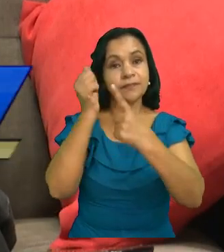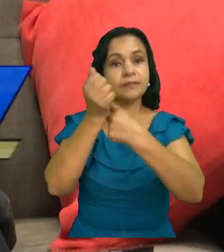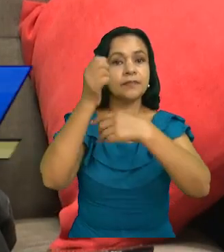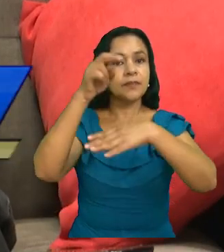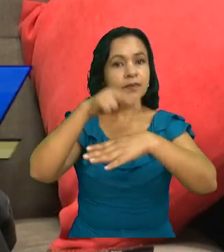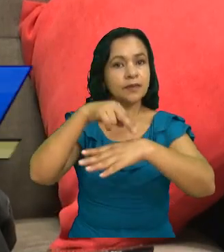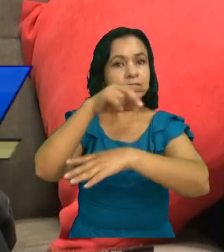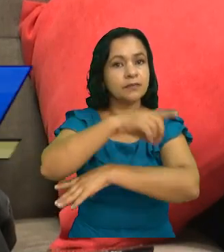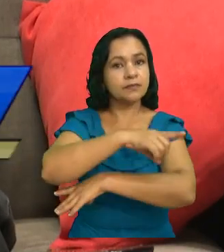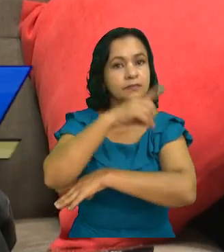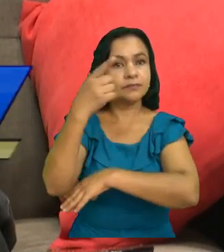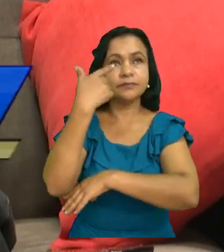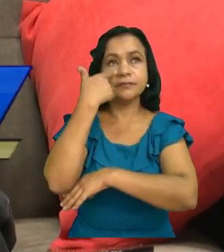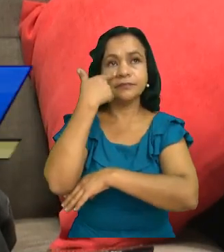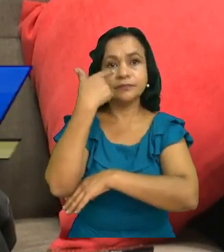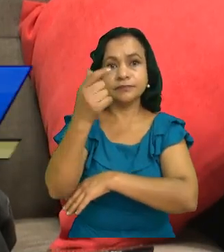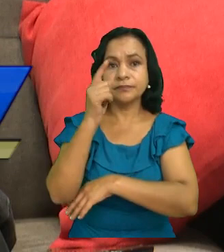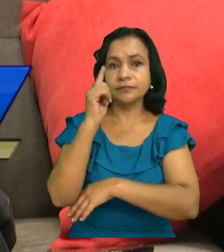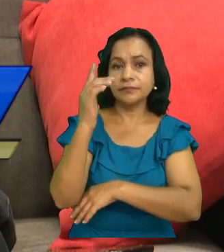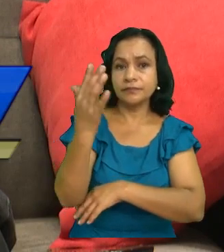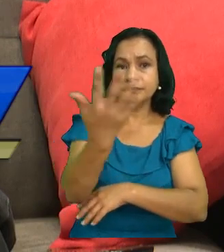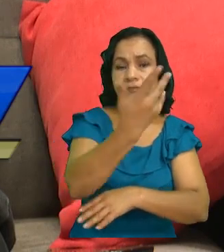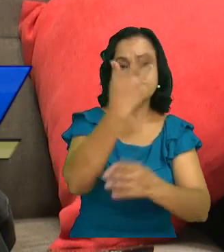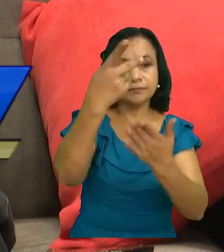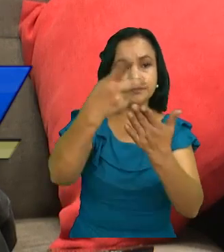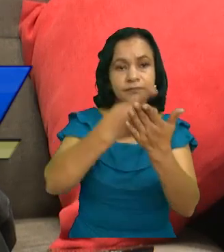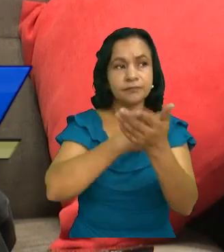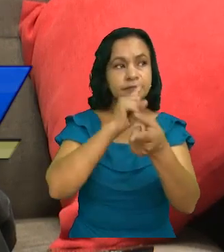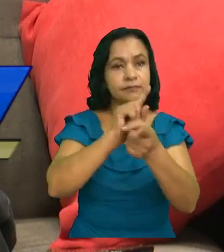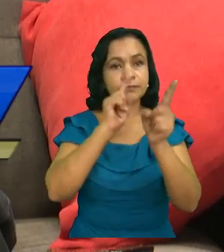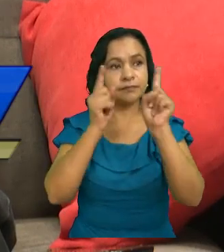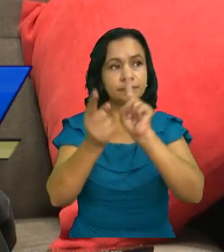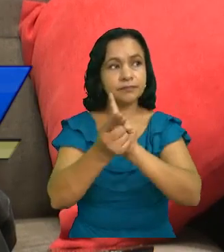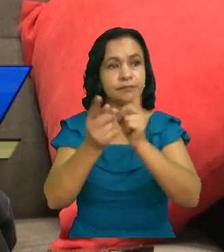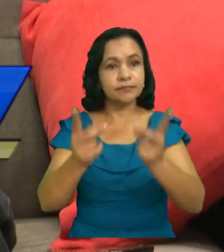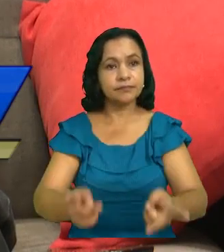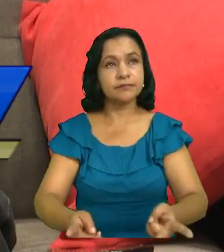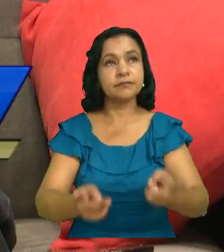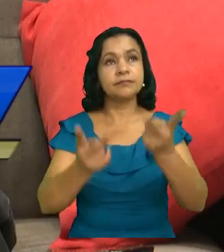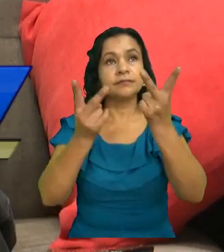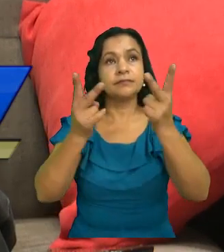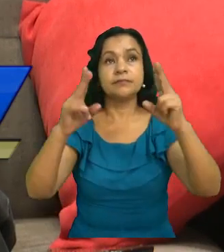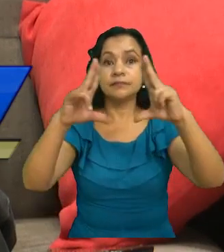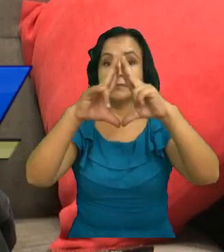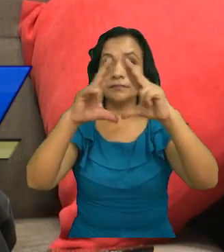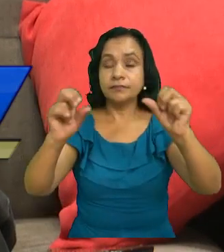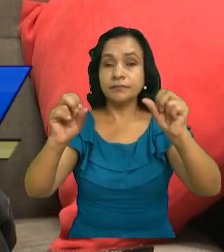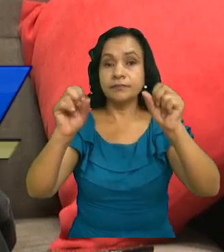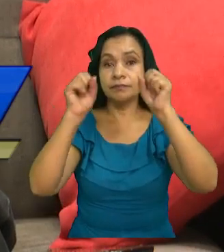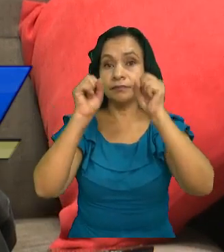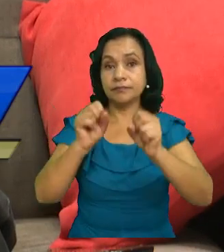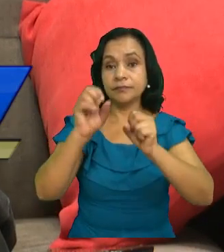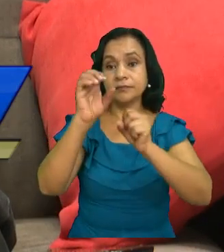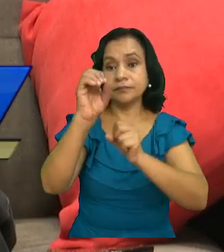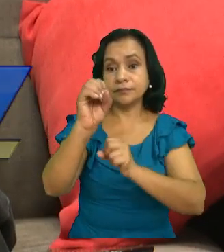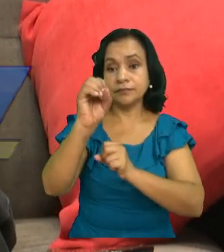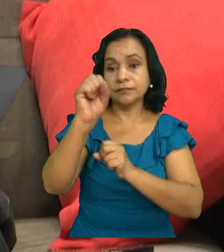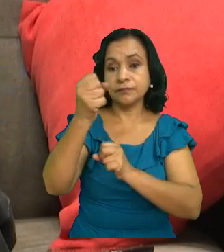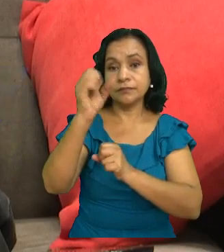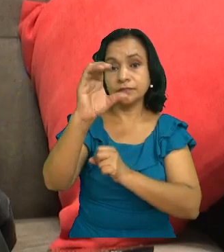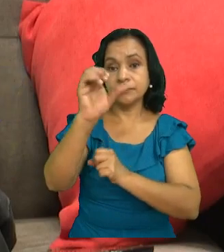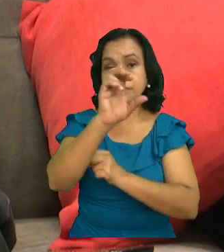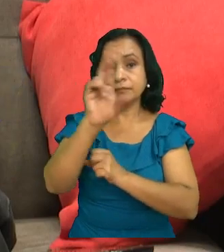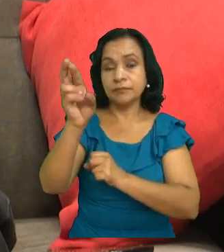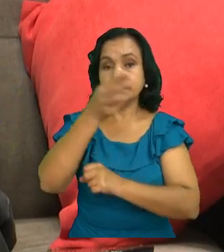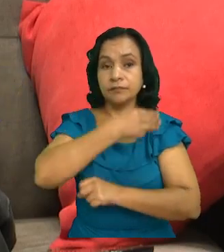hoy conociendo todos esos proyectos que transforman la realidad de la infraestructura vial en nuestro país. Con nosotros el compañero Oscar Mojica, ministro